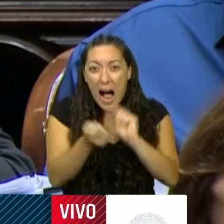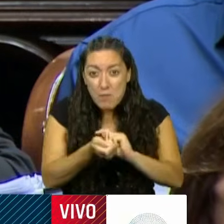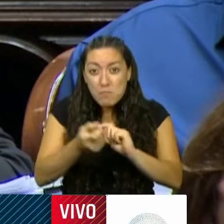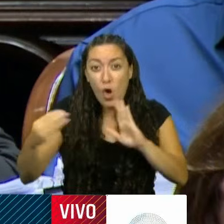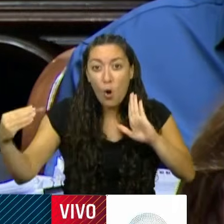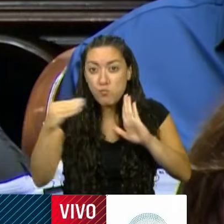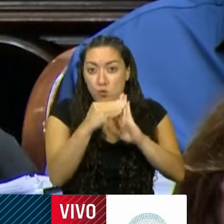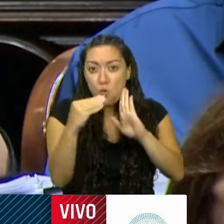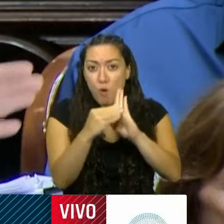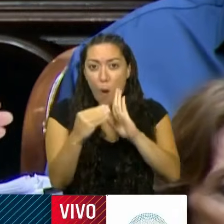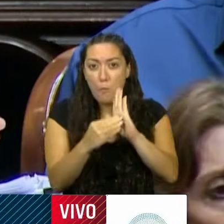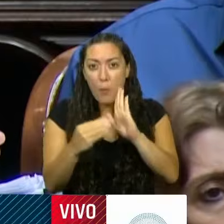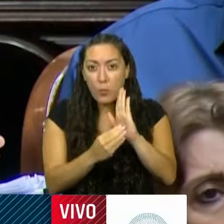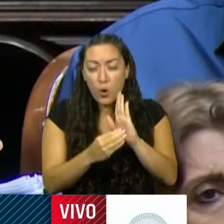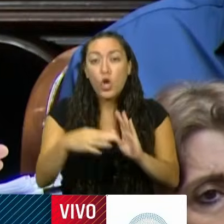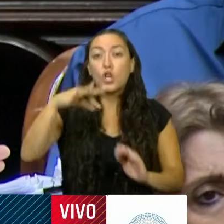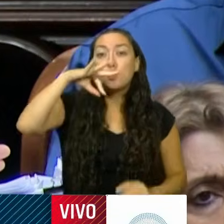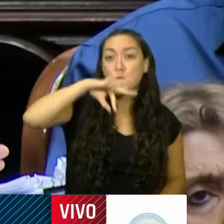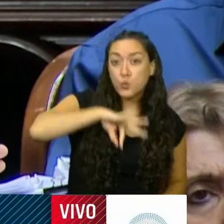que tocan desde el sueldo,